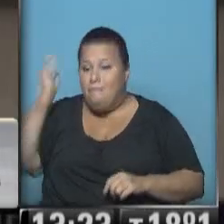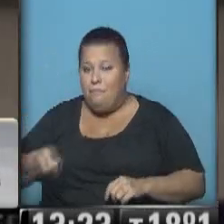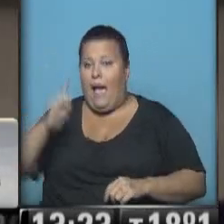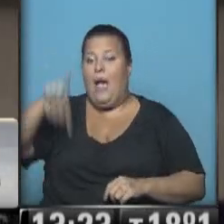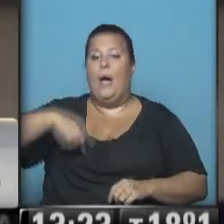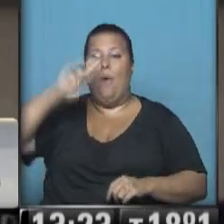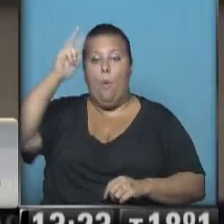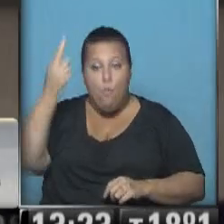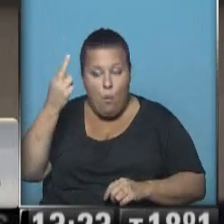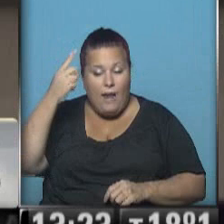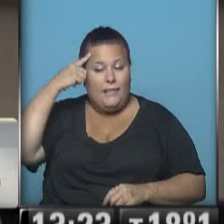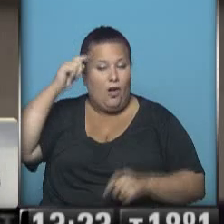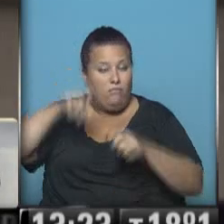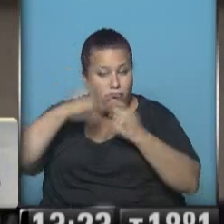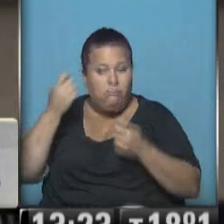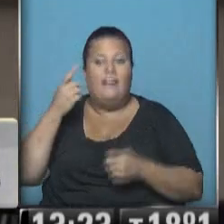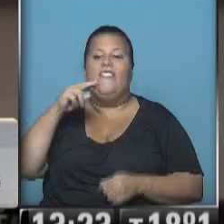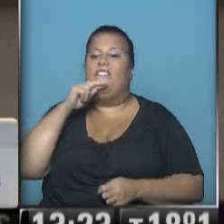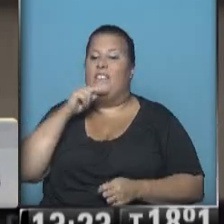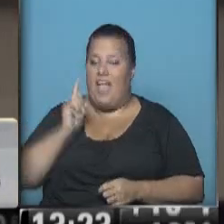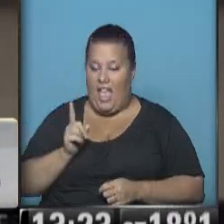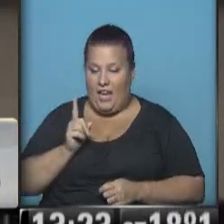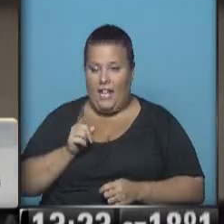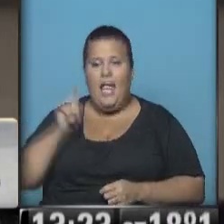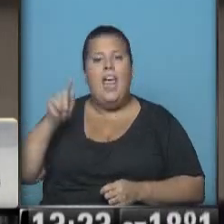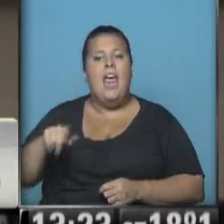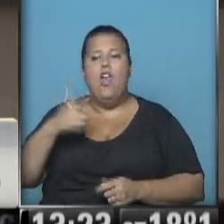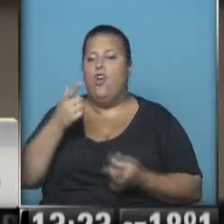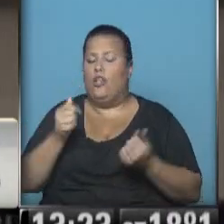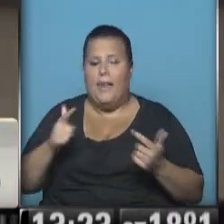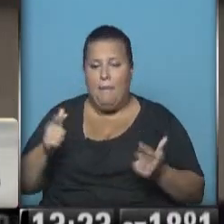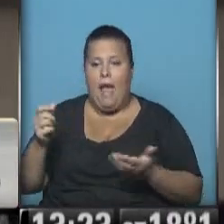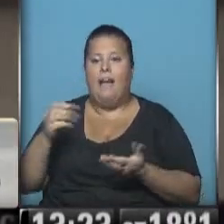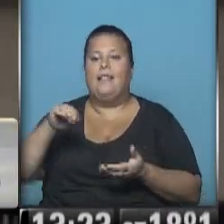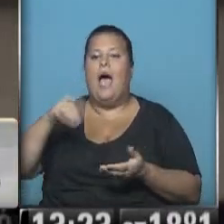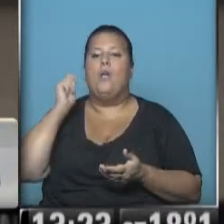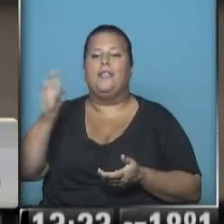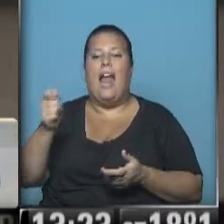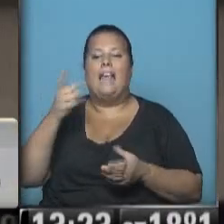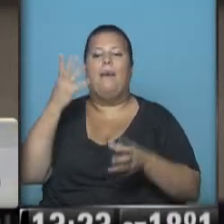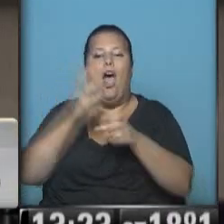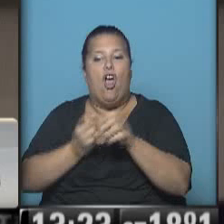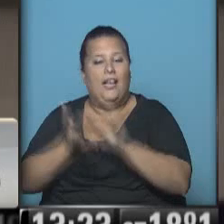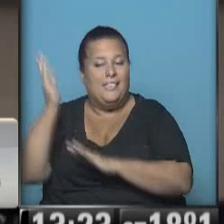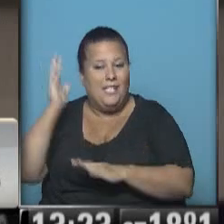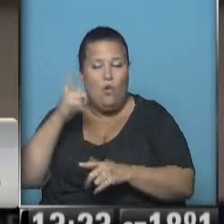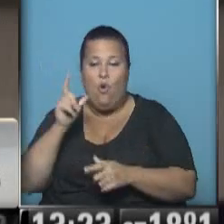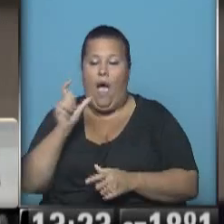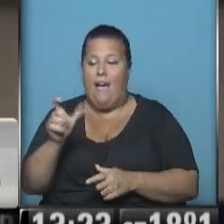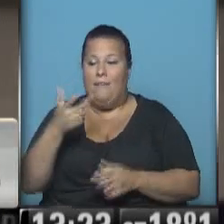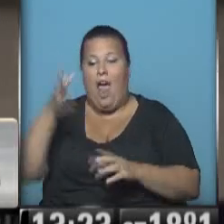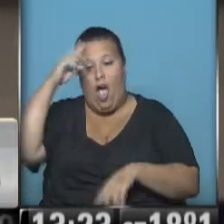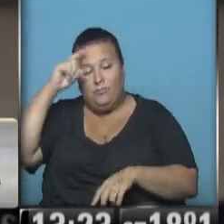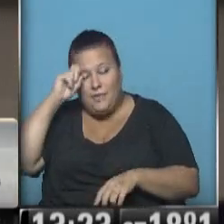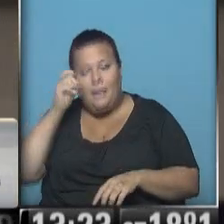provoca el traumatismo es del viernes ella no tenía dinero en su tarjeta de para llevar a la nena al al médico al